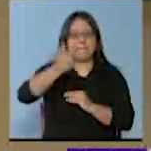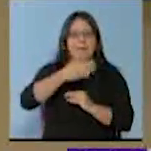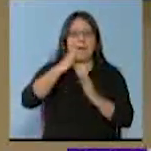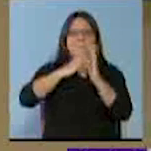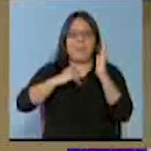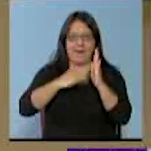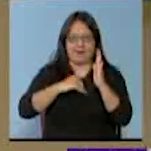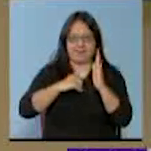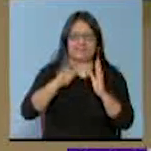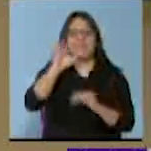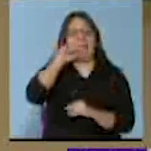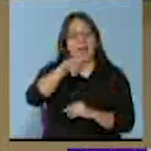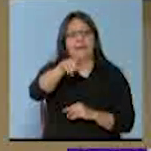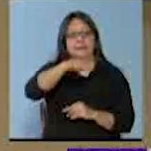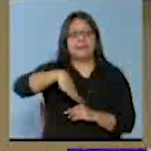tardes, Carlos.